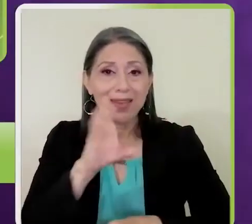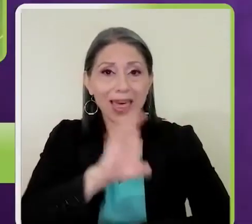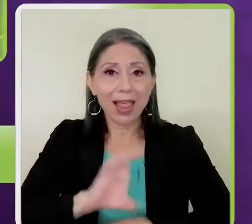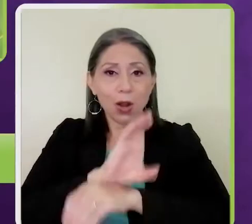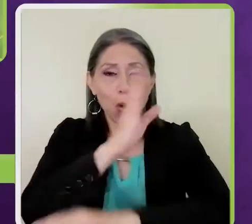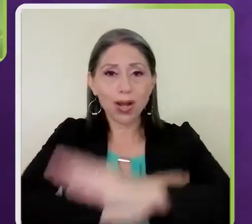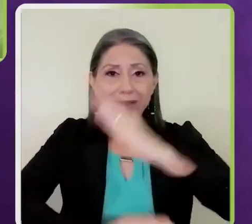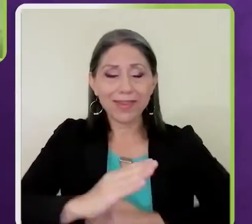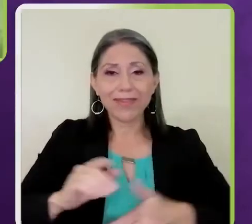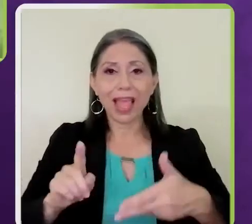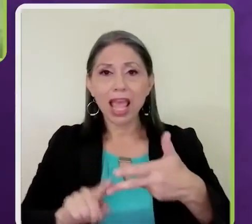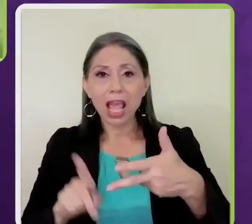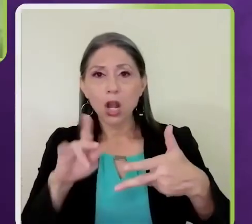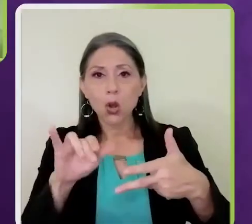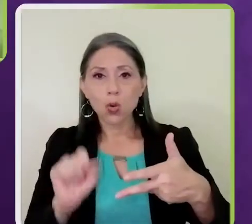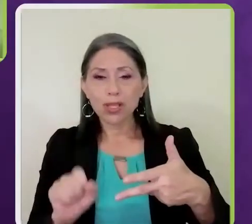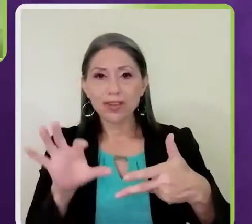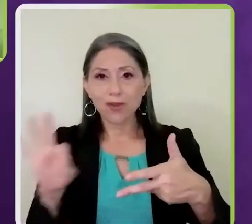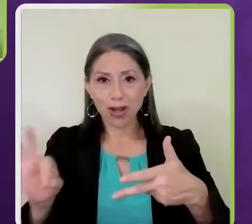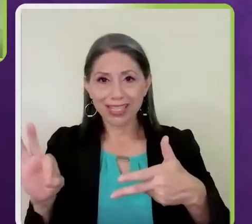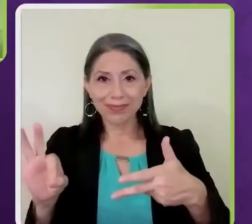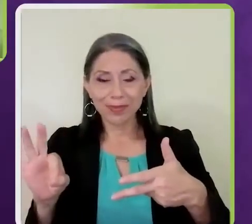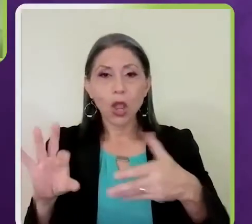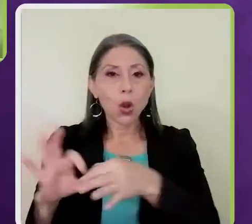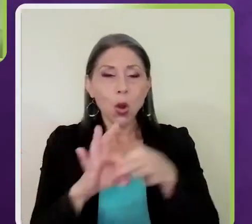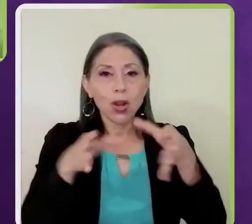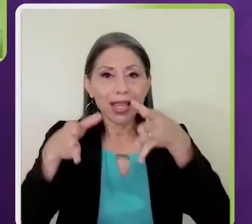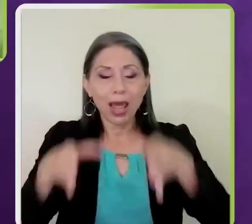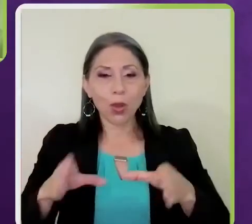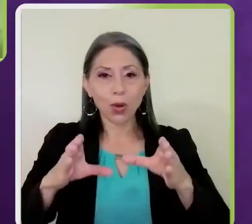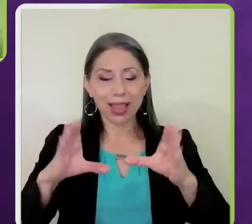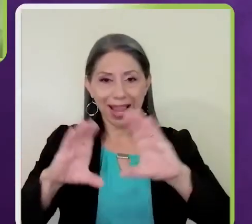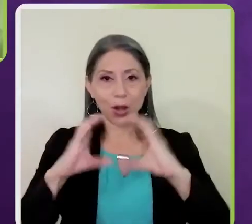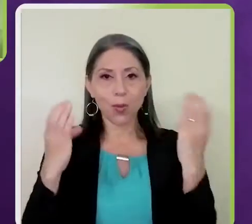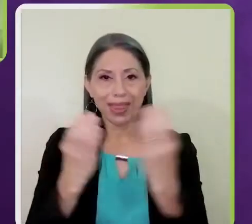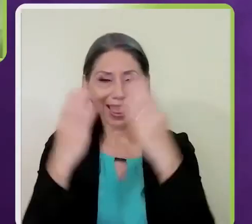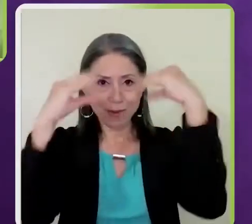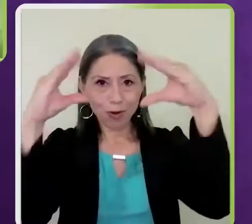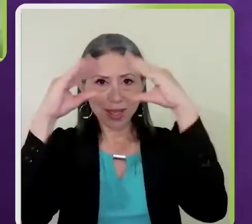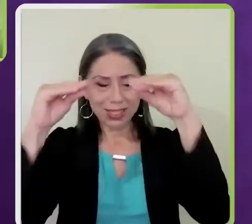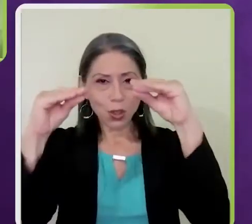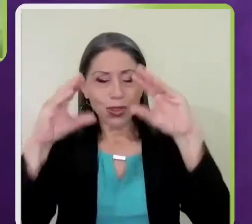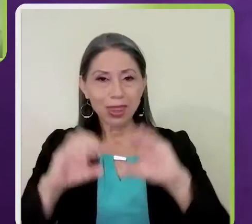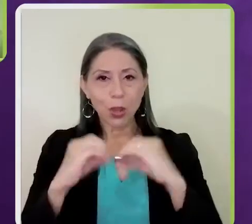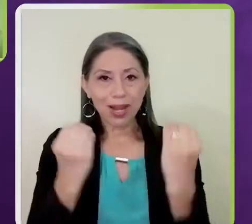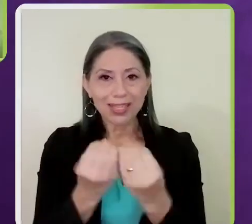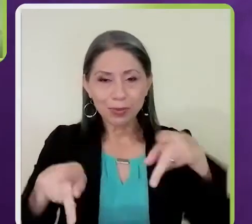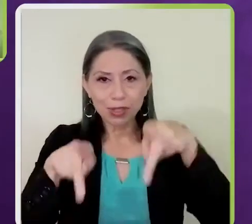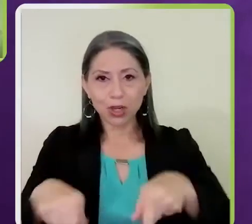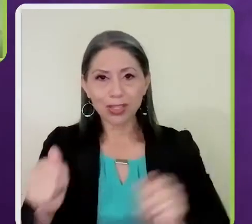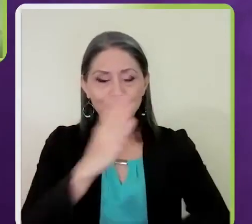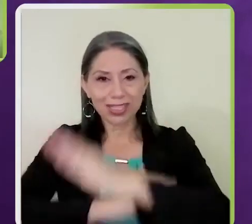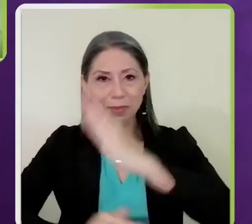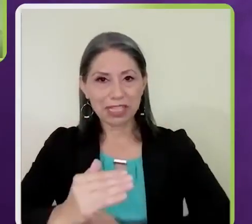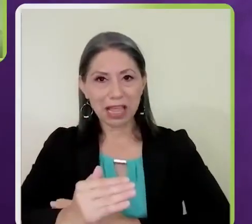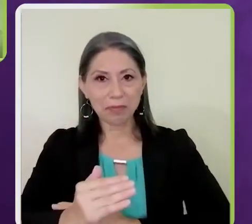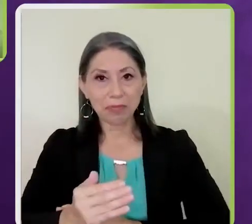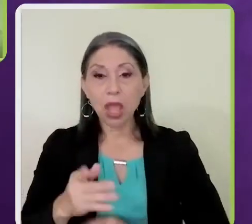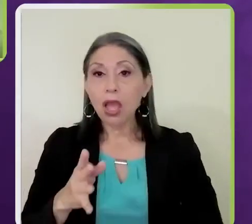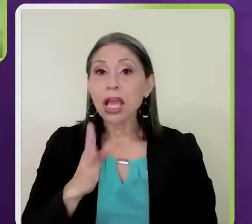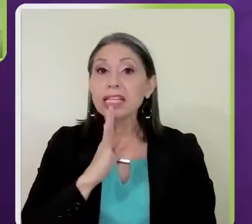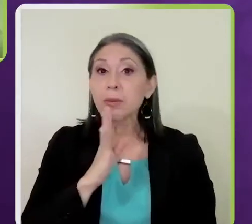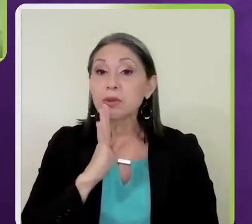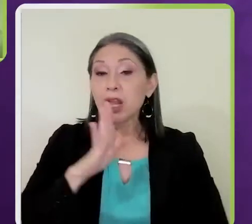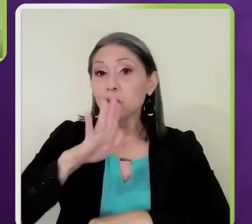Flores, quien es coordinador del Comité de Información de las Organizaciones de Personas con Discapacidad. Y veníamos conversando conversando sobre